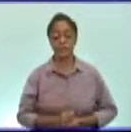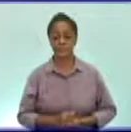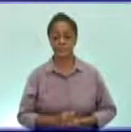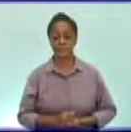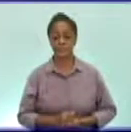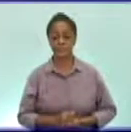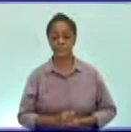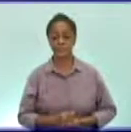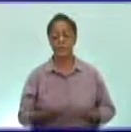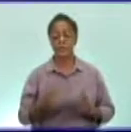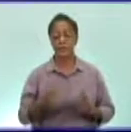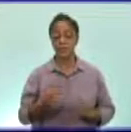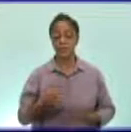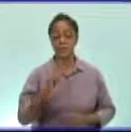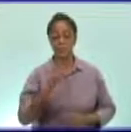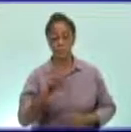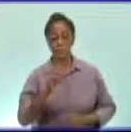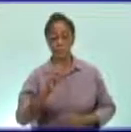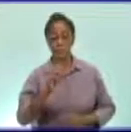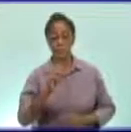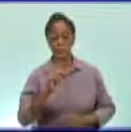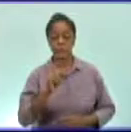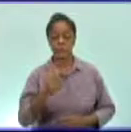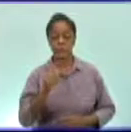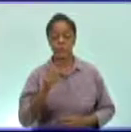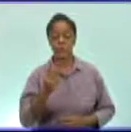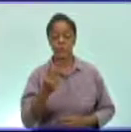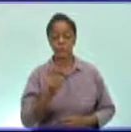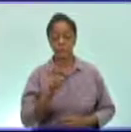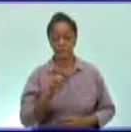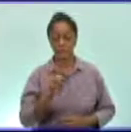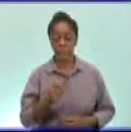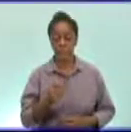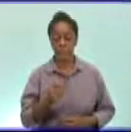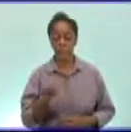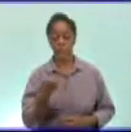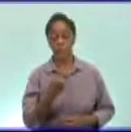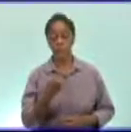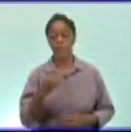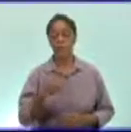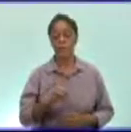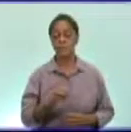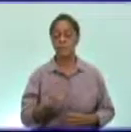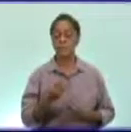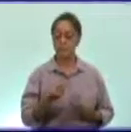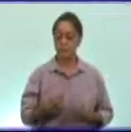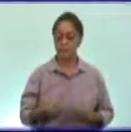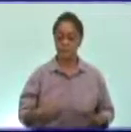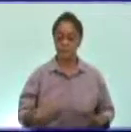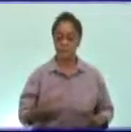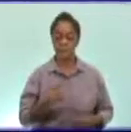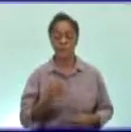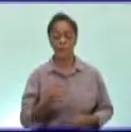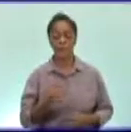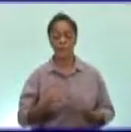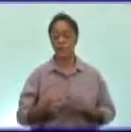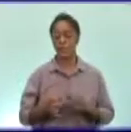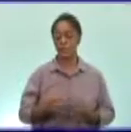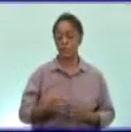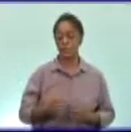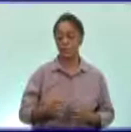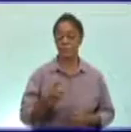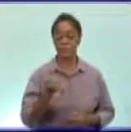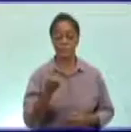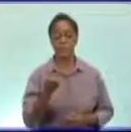En el reino protoctista encontramos a los protozoos, que son una de las especies más sencillas, ya que están formados por una